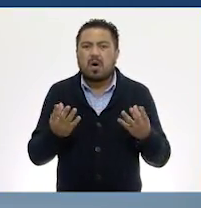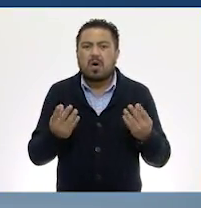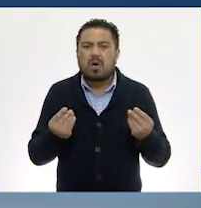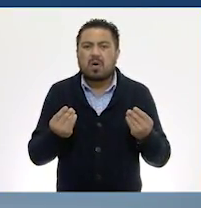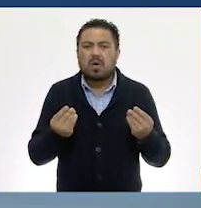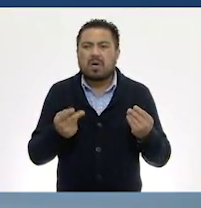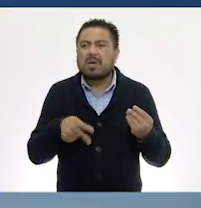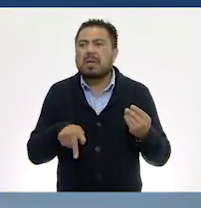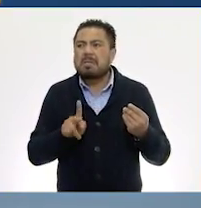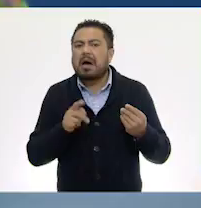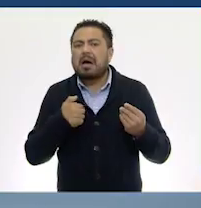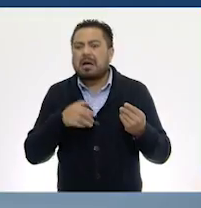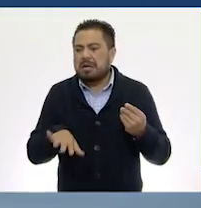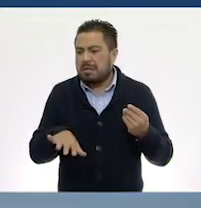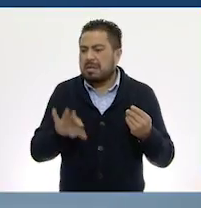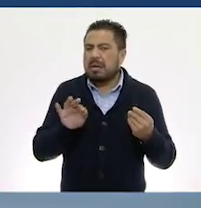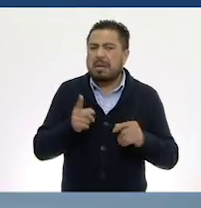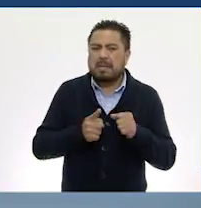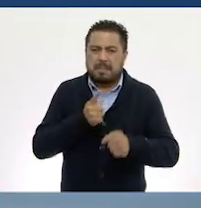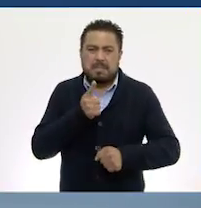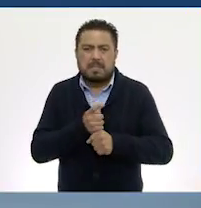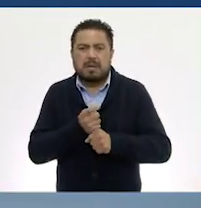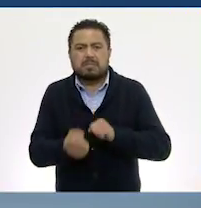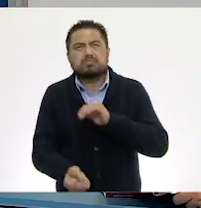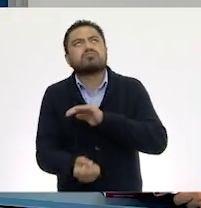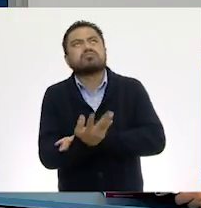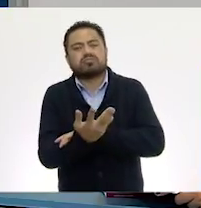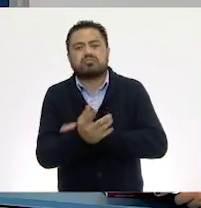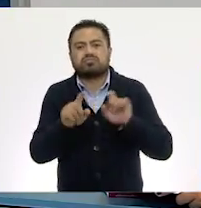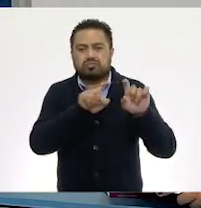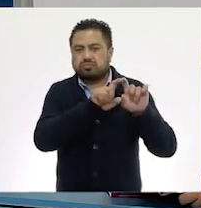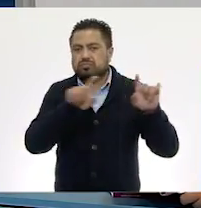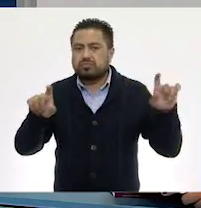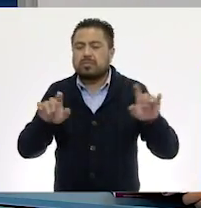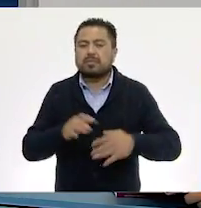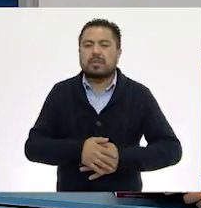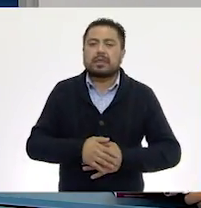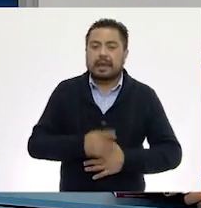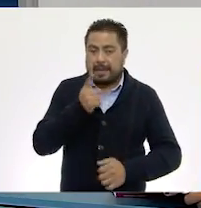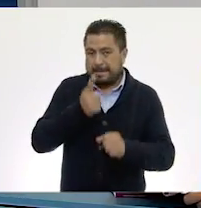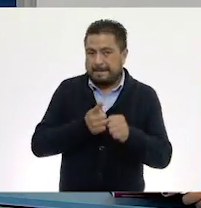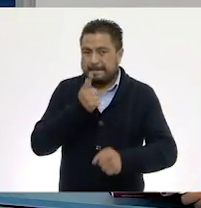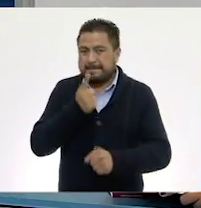Pero bueno, yo elegí la primera que me apareció. La